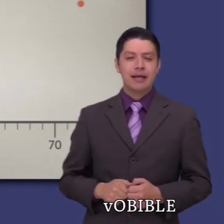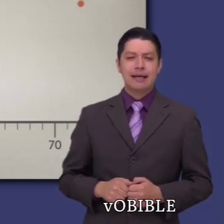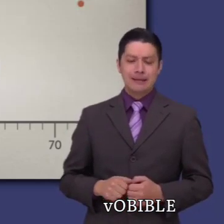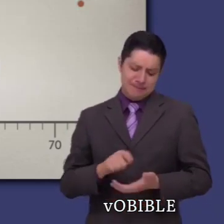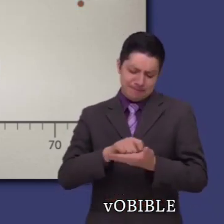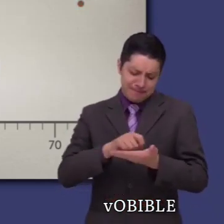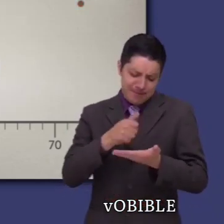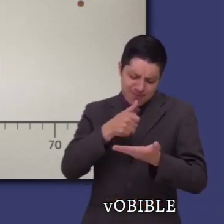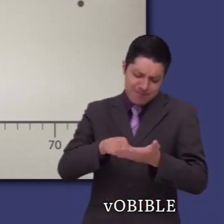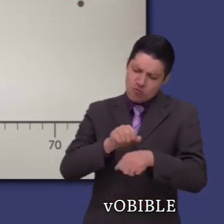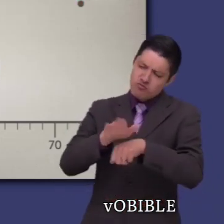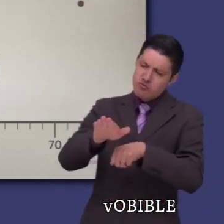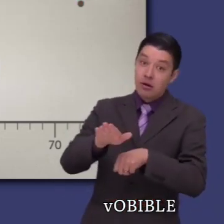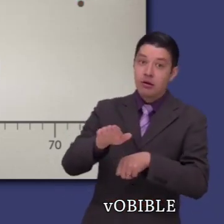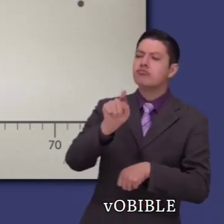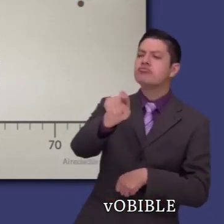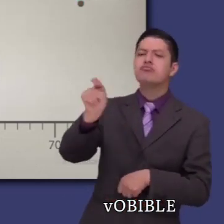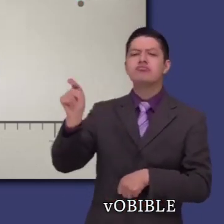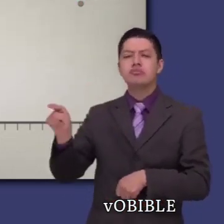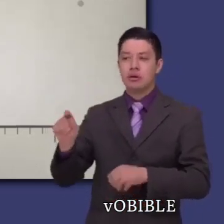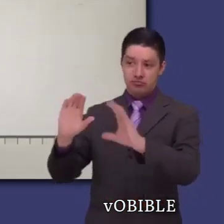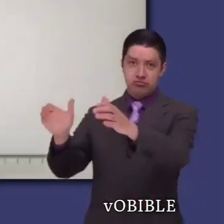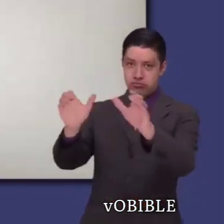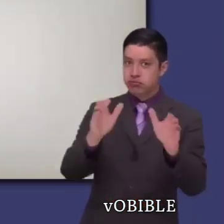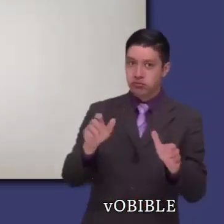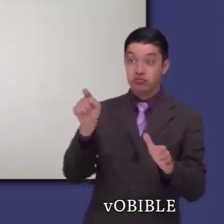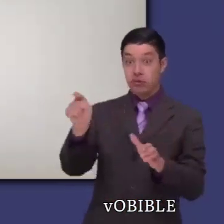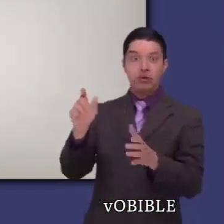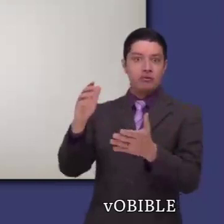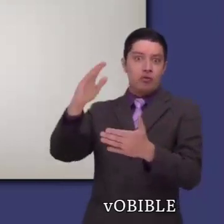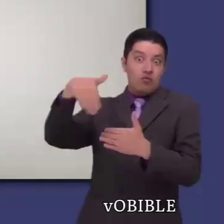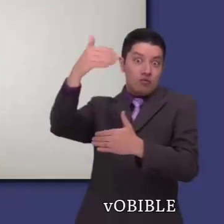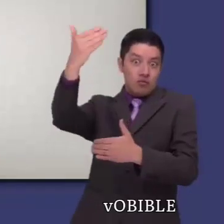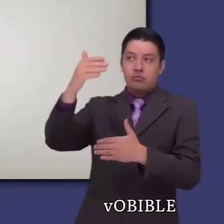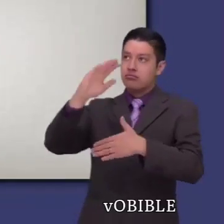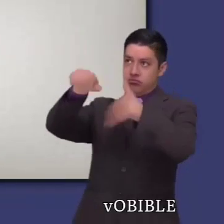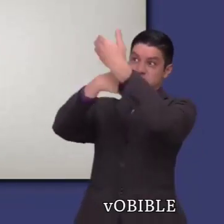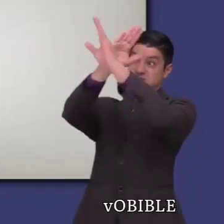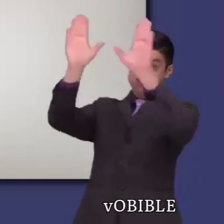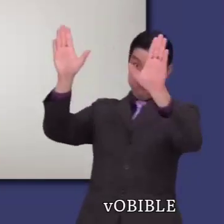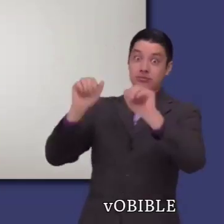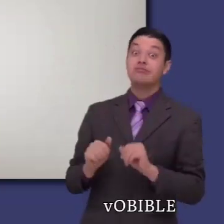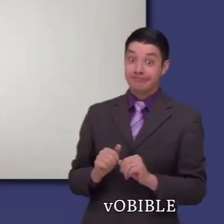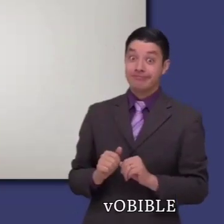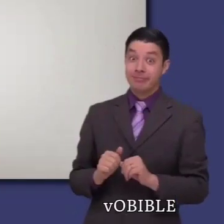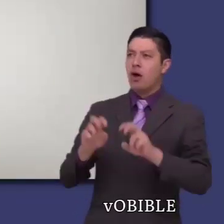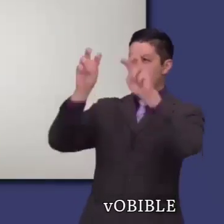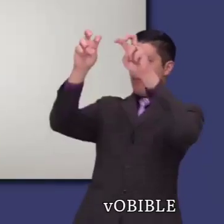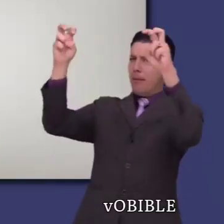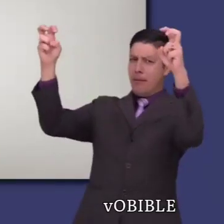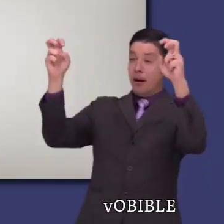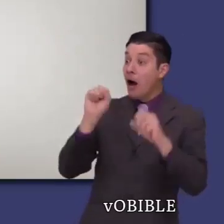seguía en Babilonia o en sus alrededores. La segunda carta de Pedro anima a los cristianos ungidos a